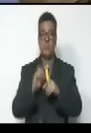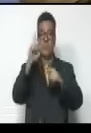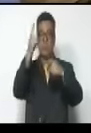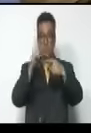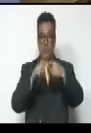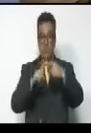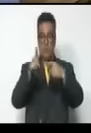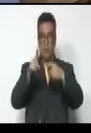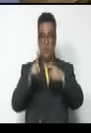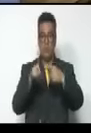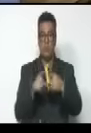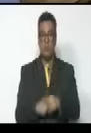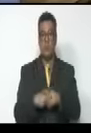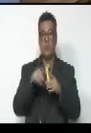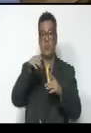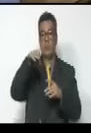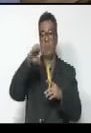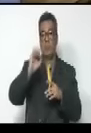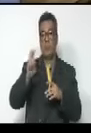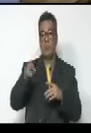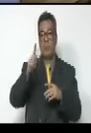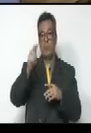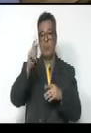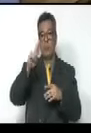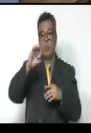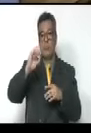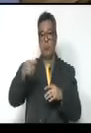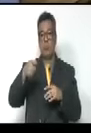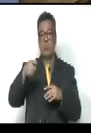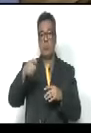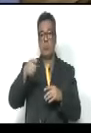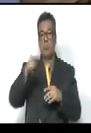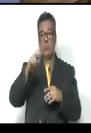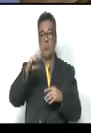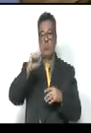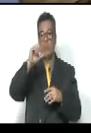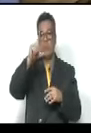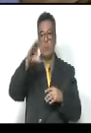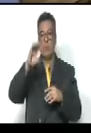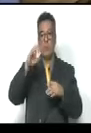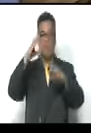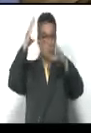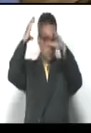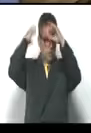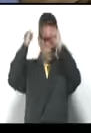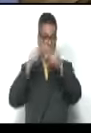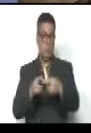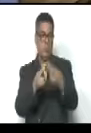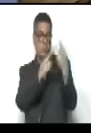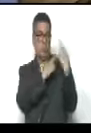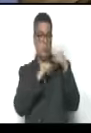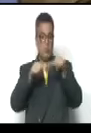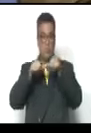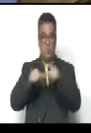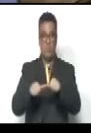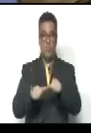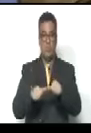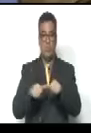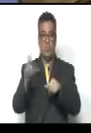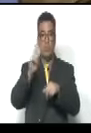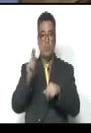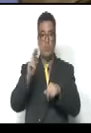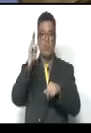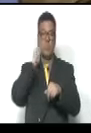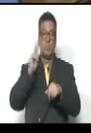Primero, ciudadano Héctor Alejandro Constán Rosales, como embajador representante permanente de la